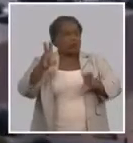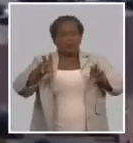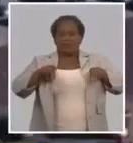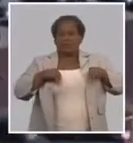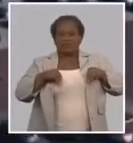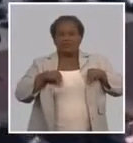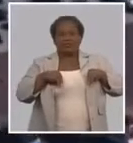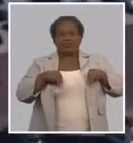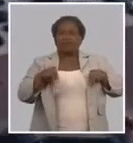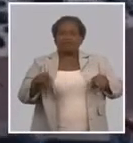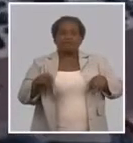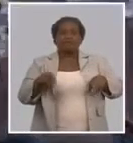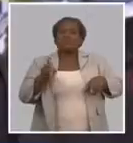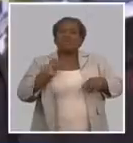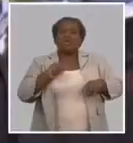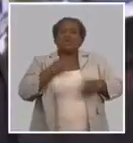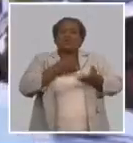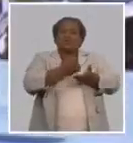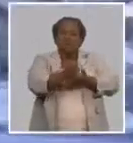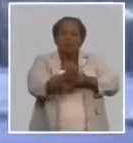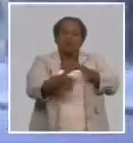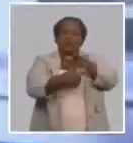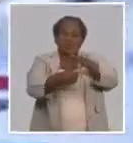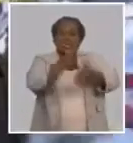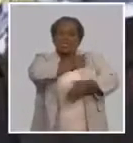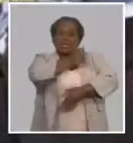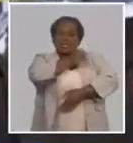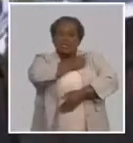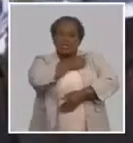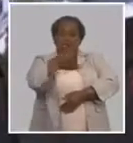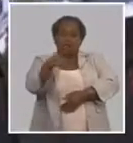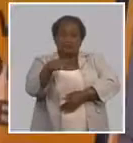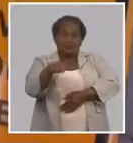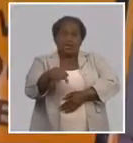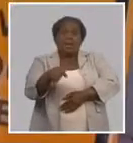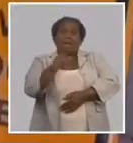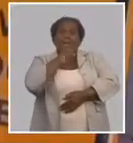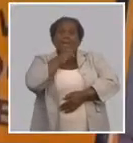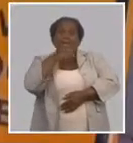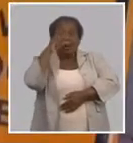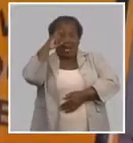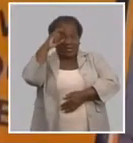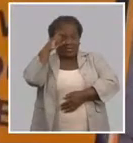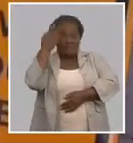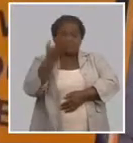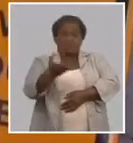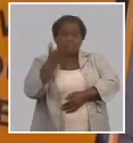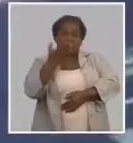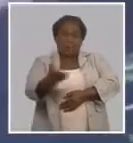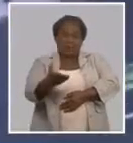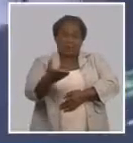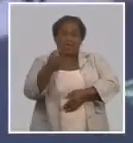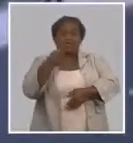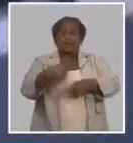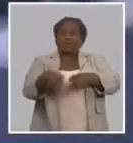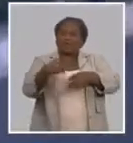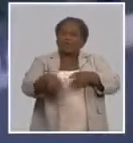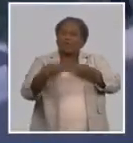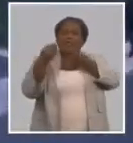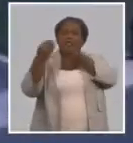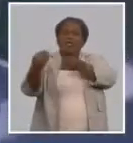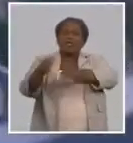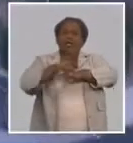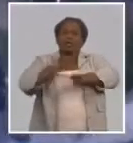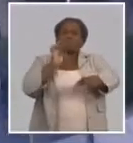su rival demócrata joe biden le pide que le facilite la transición el traspaso de poder cuanto antes recursos información para poder